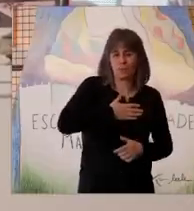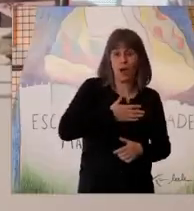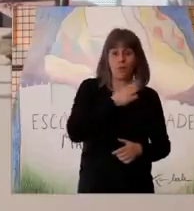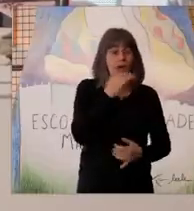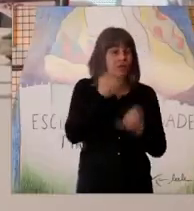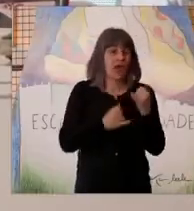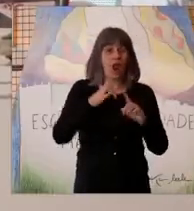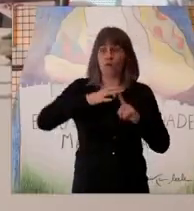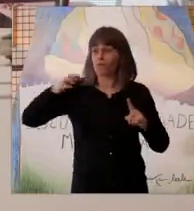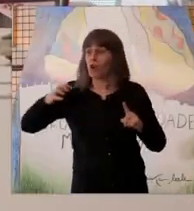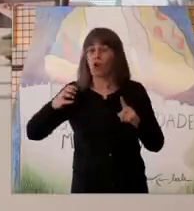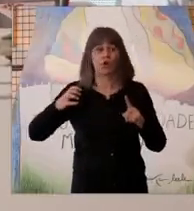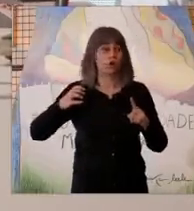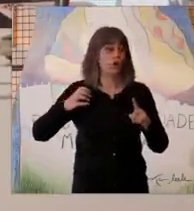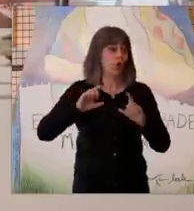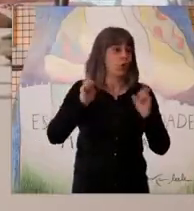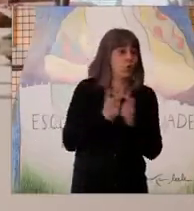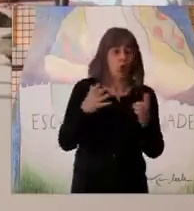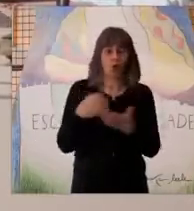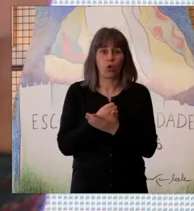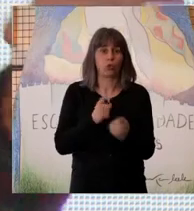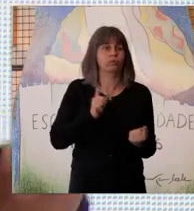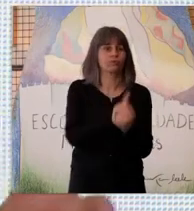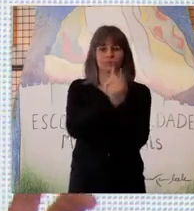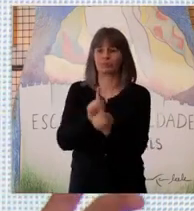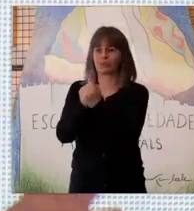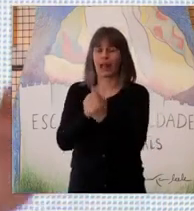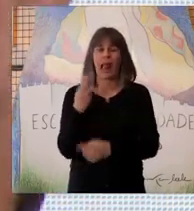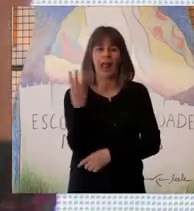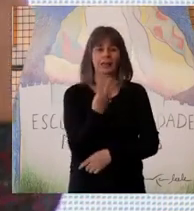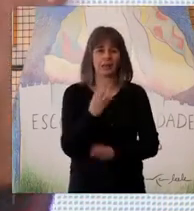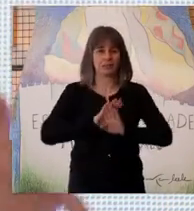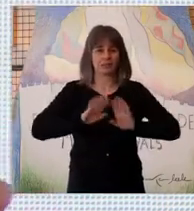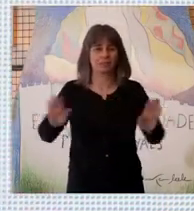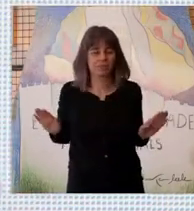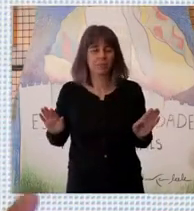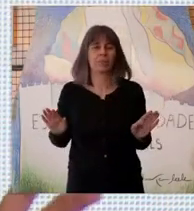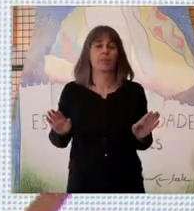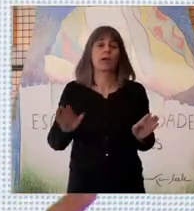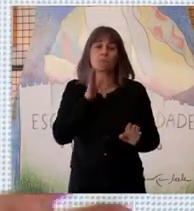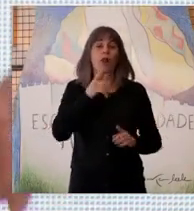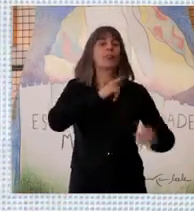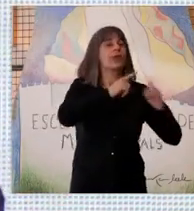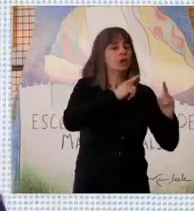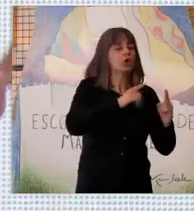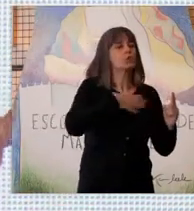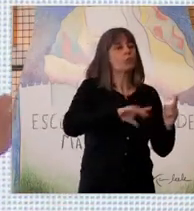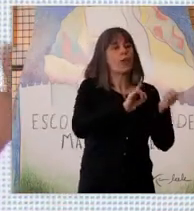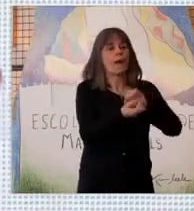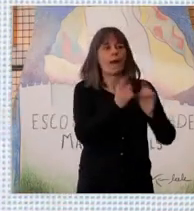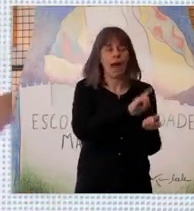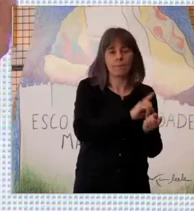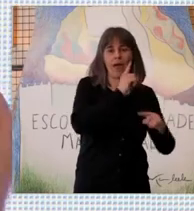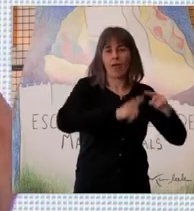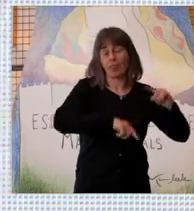todos los foros porque claro los directores cambiaban en función de bueno de 6 invitaba unos medios o a otros pero como querían